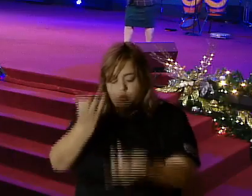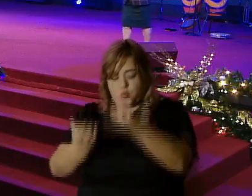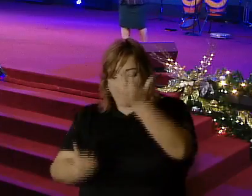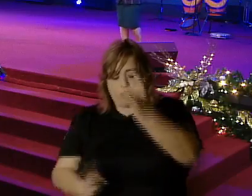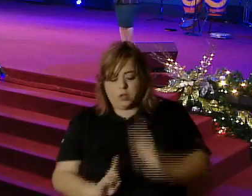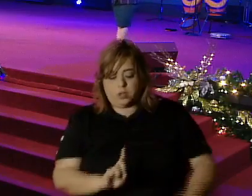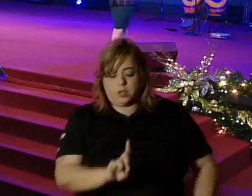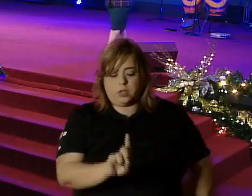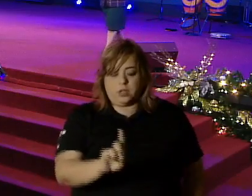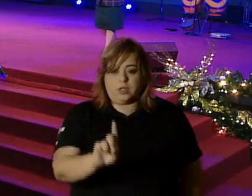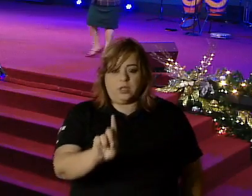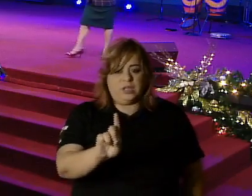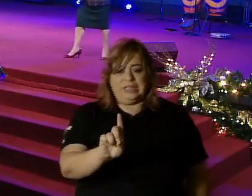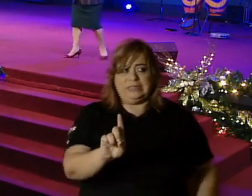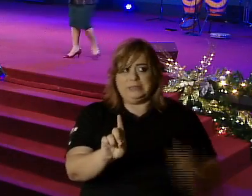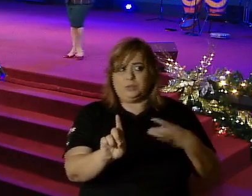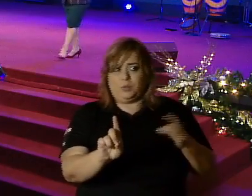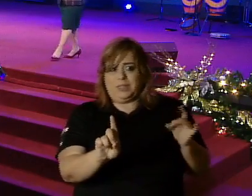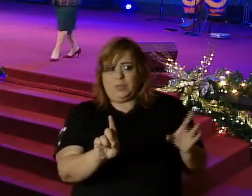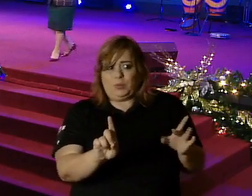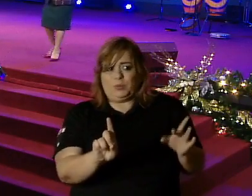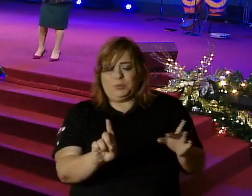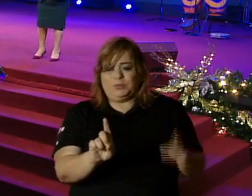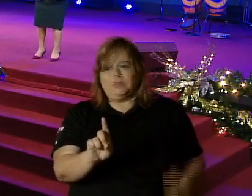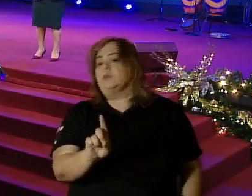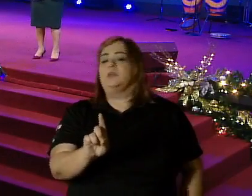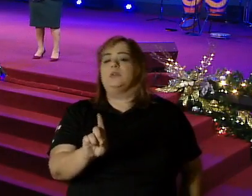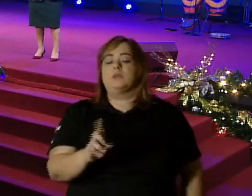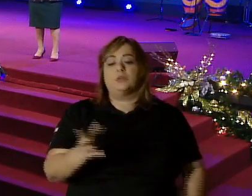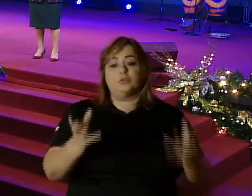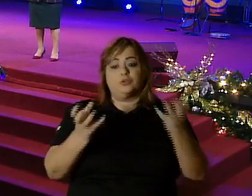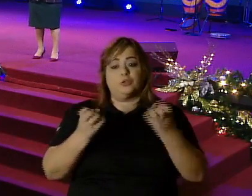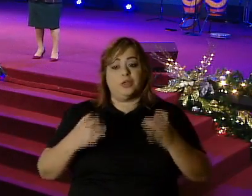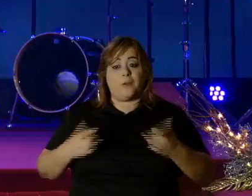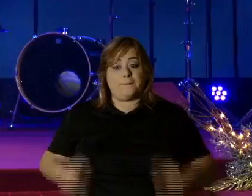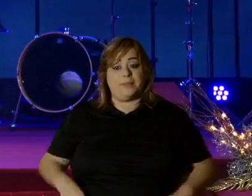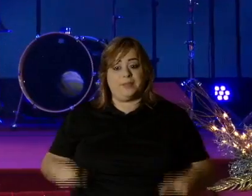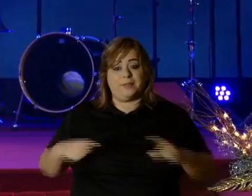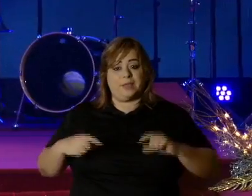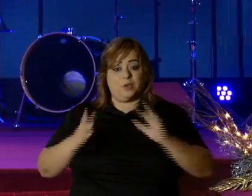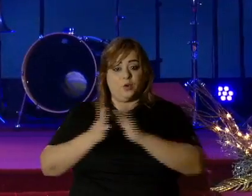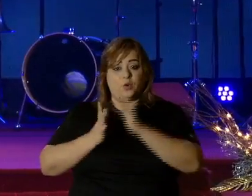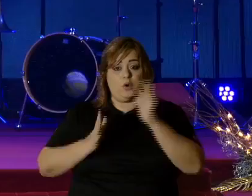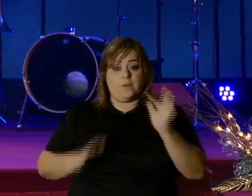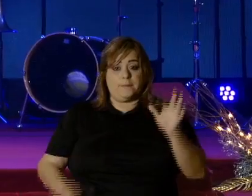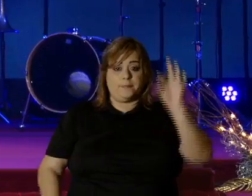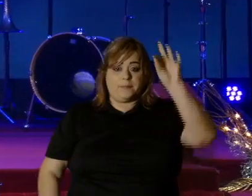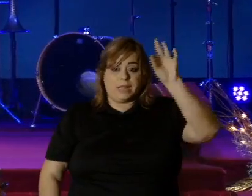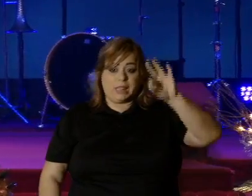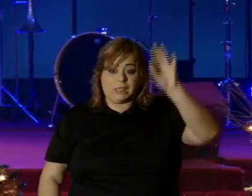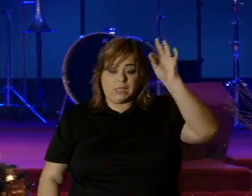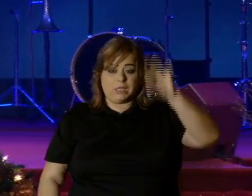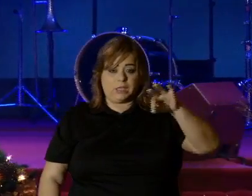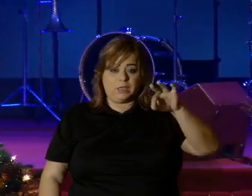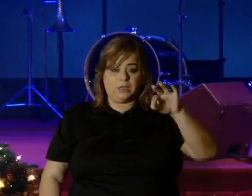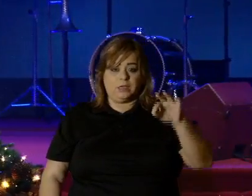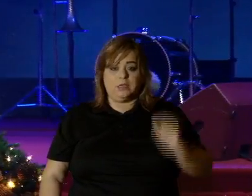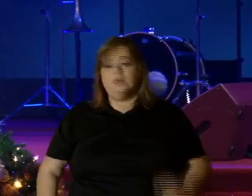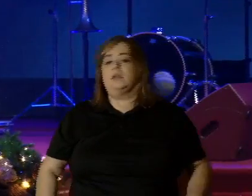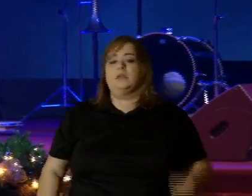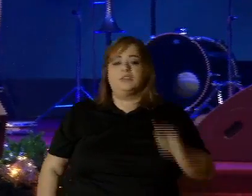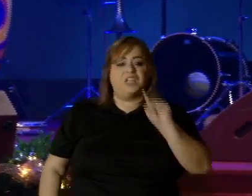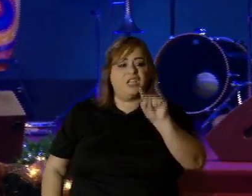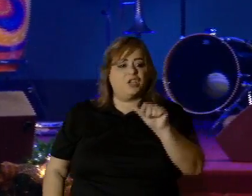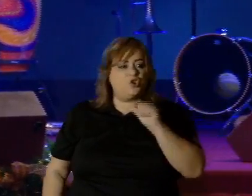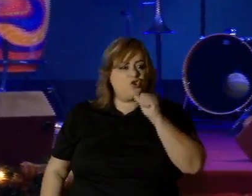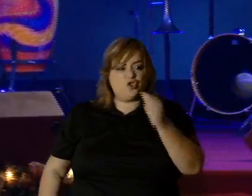Esa parte de, no me gusta, pastora, hasta ahí llegamos. Yo quiero vivir en la gloria, el que te predica a ti. Que no hay